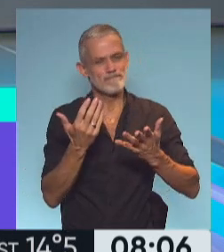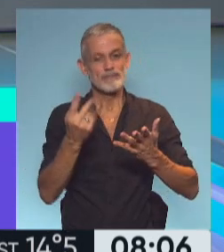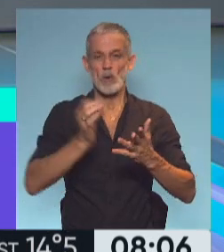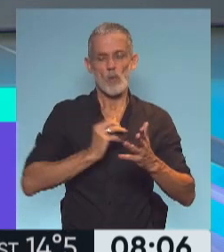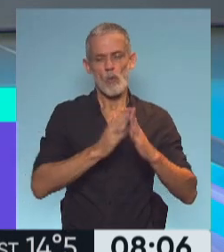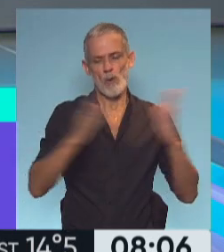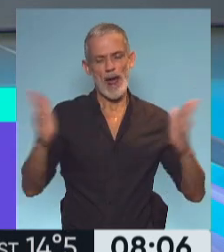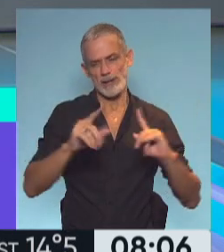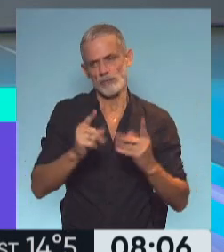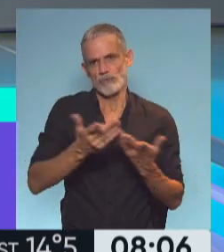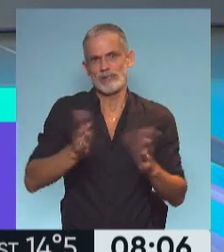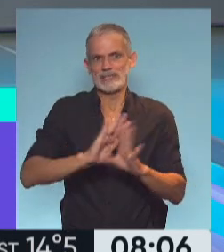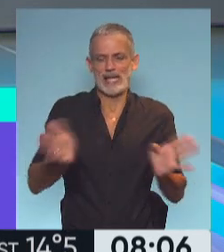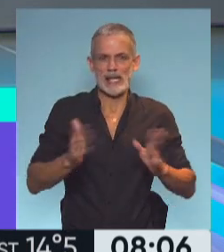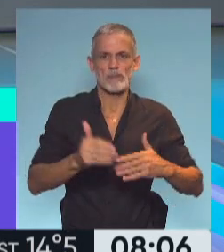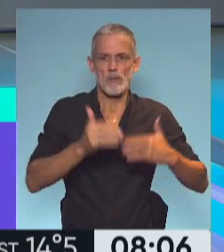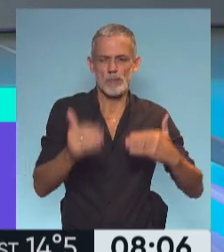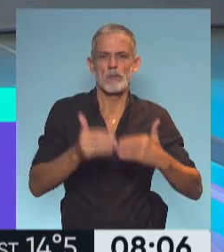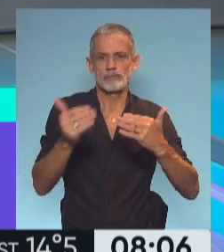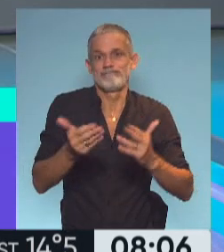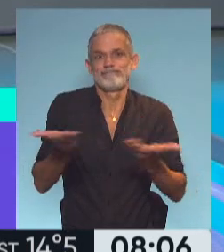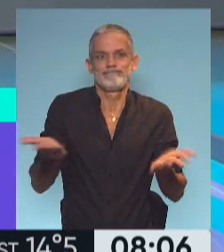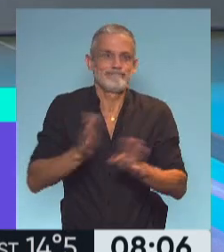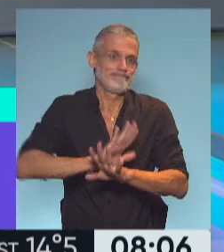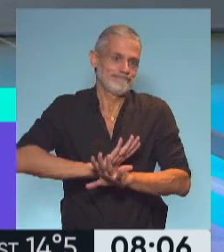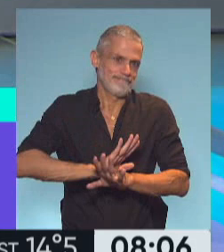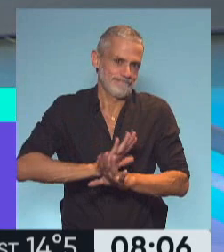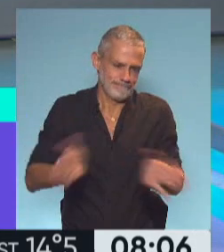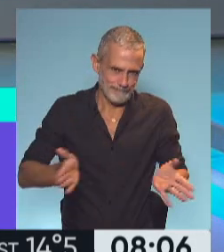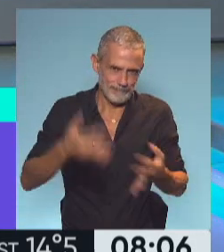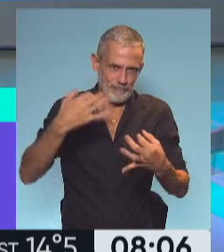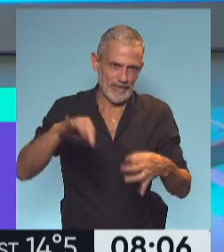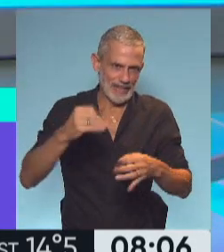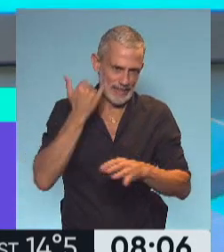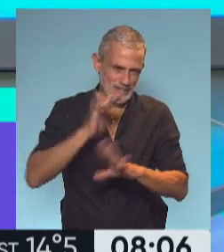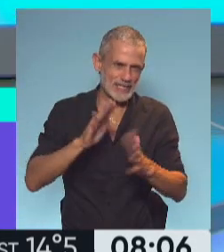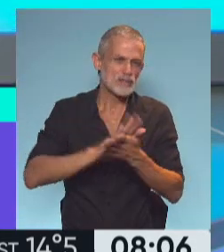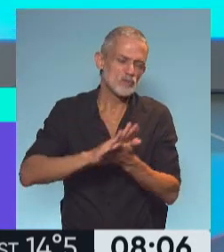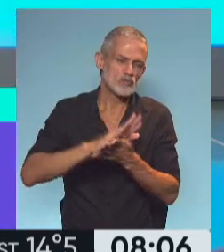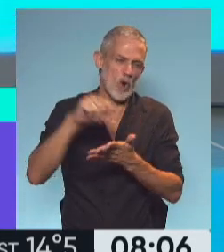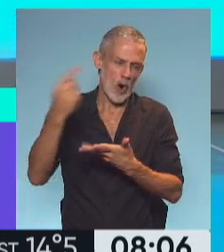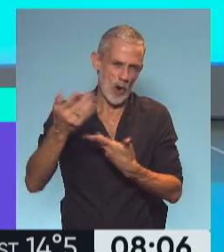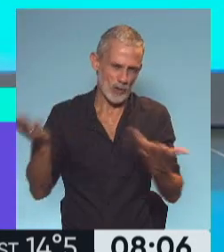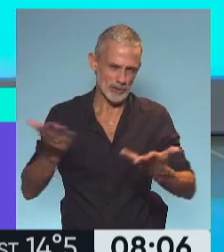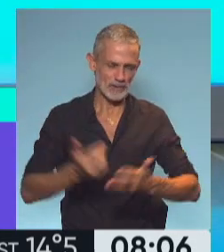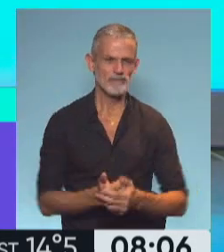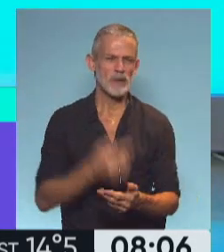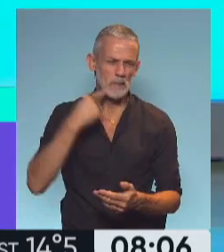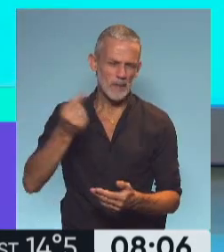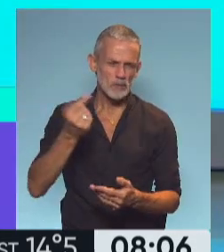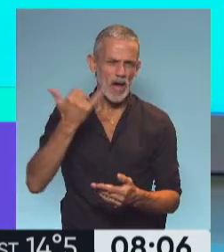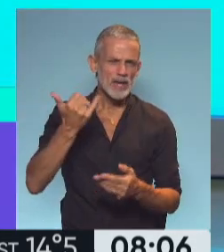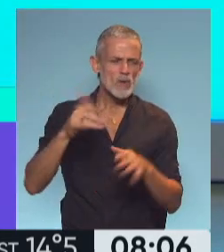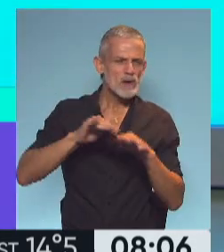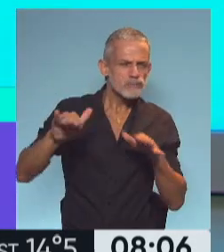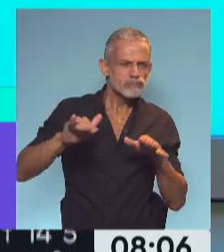año que está esto, lo fuimos prorrogando, pero ya ahora vamos a buscar otras soluciones. Consúltate, Flor, había una mesa